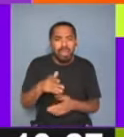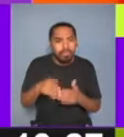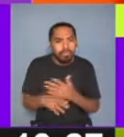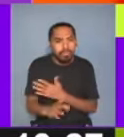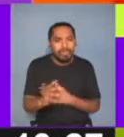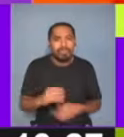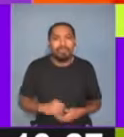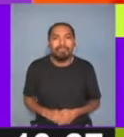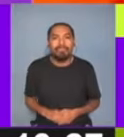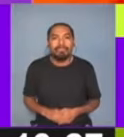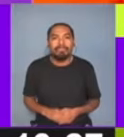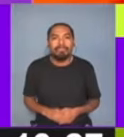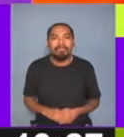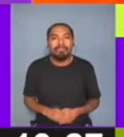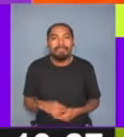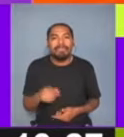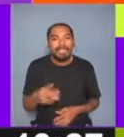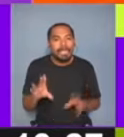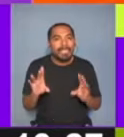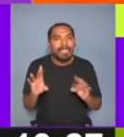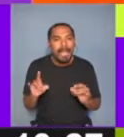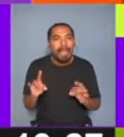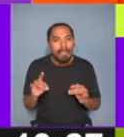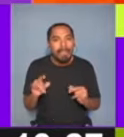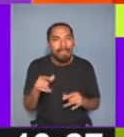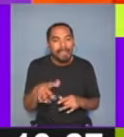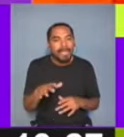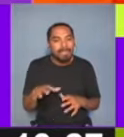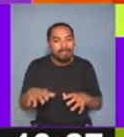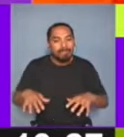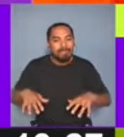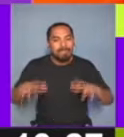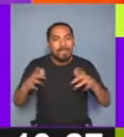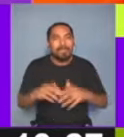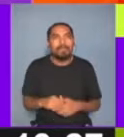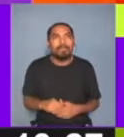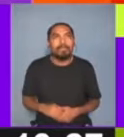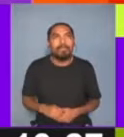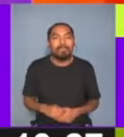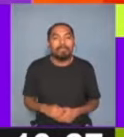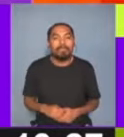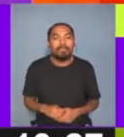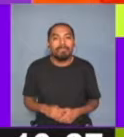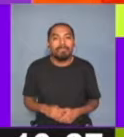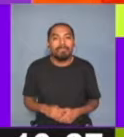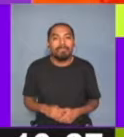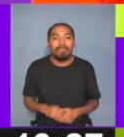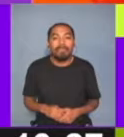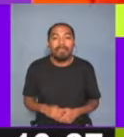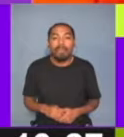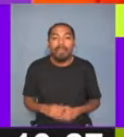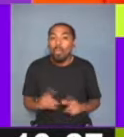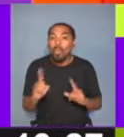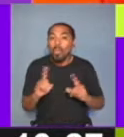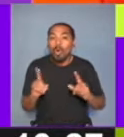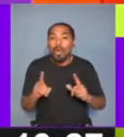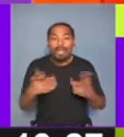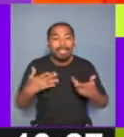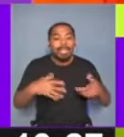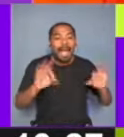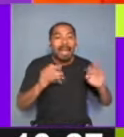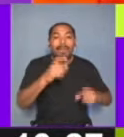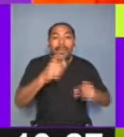de más bajo y bueno ha generado el ingreso No hemos tenido que evacuar gente de ese lugar pero sí ha tenido